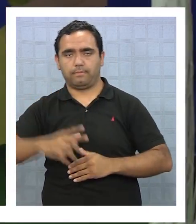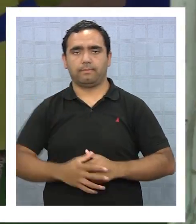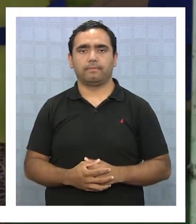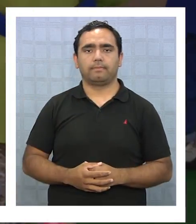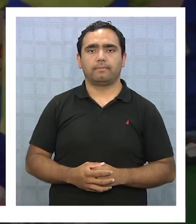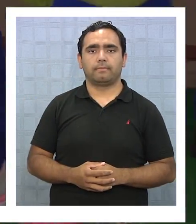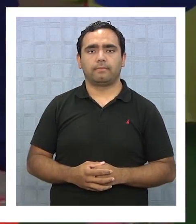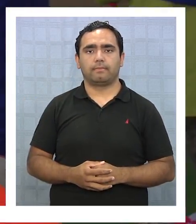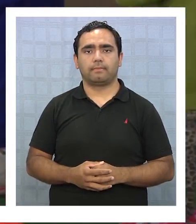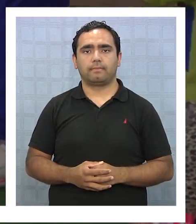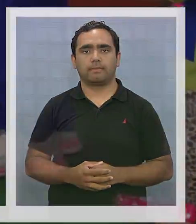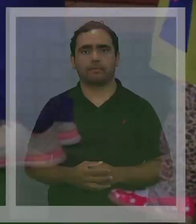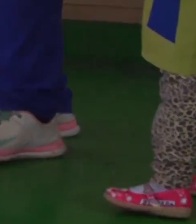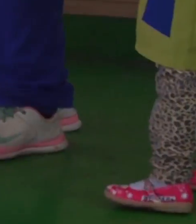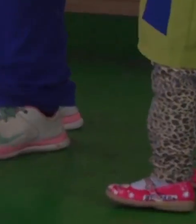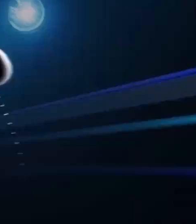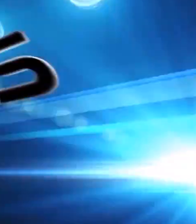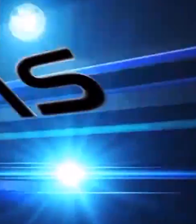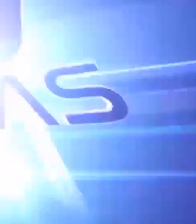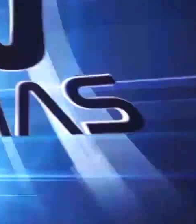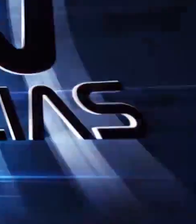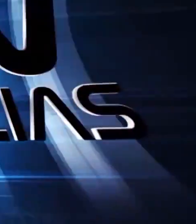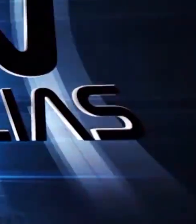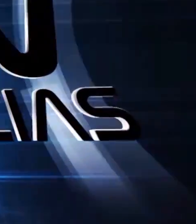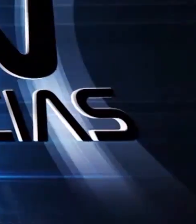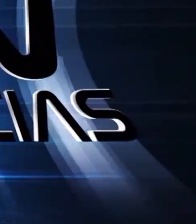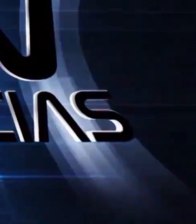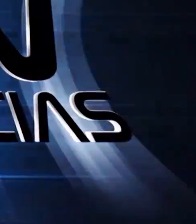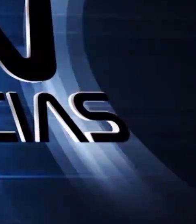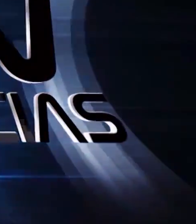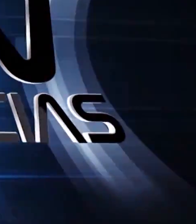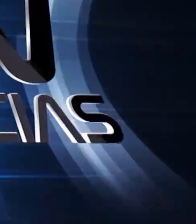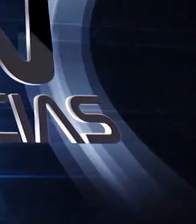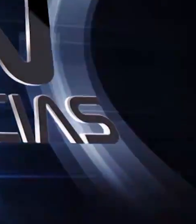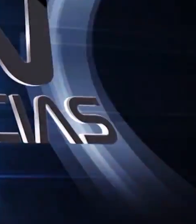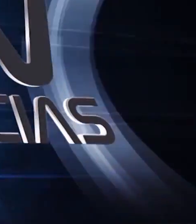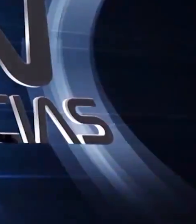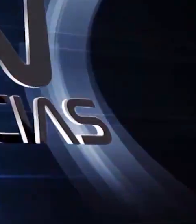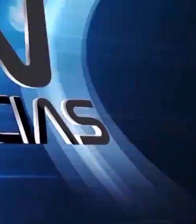¡Gracias! ¡Gracias! ¡Gracias!